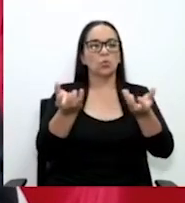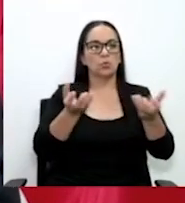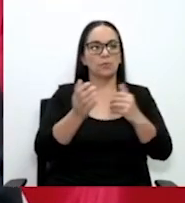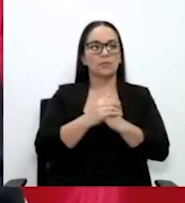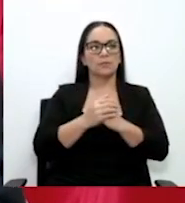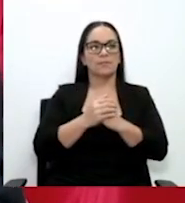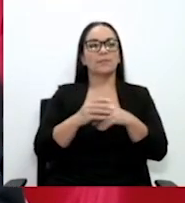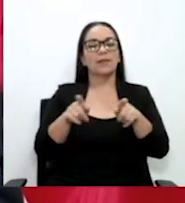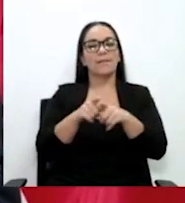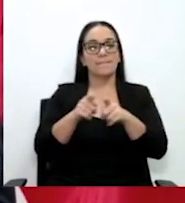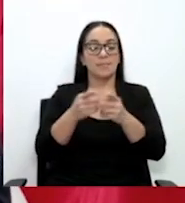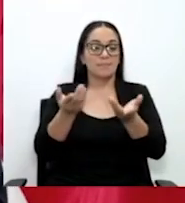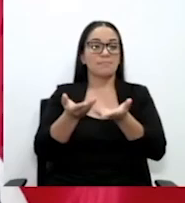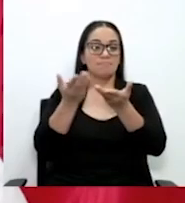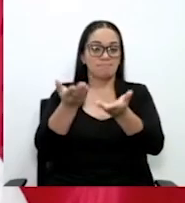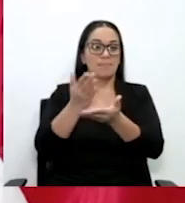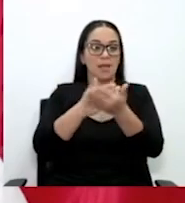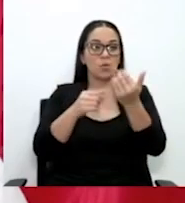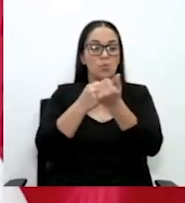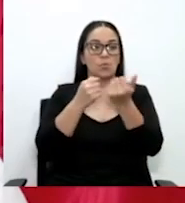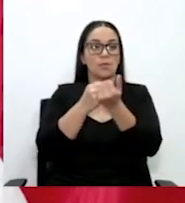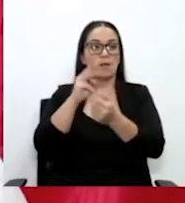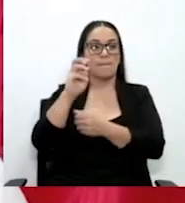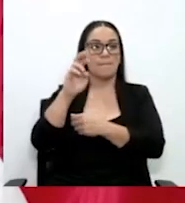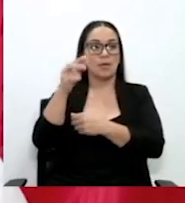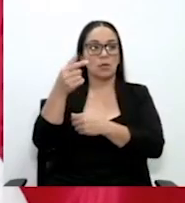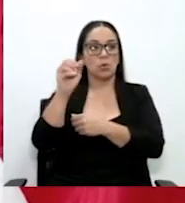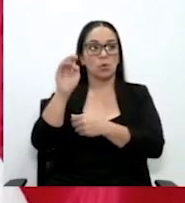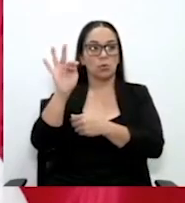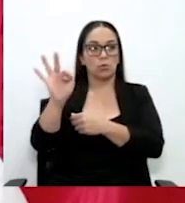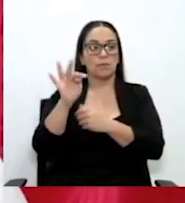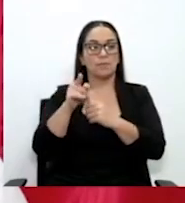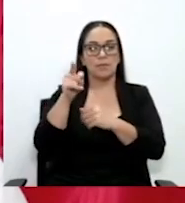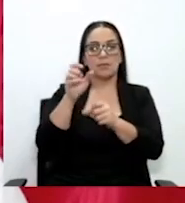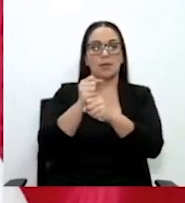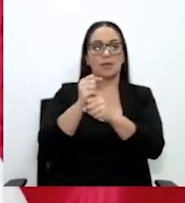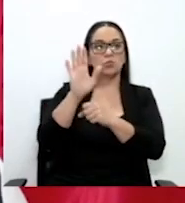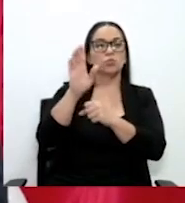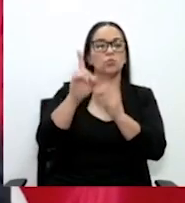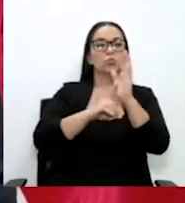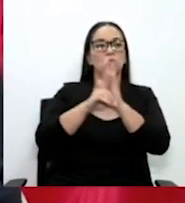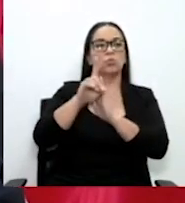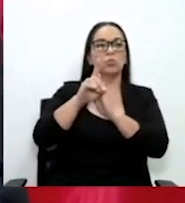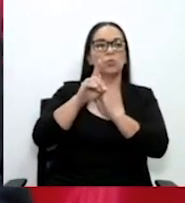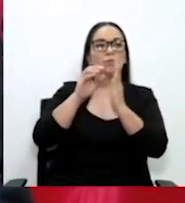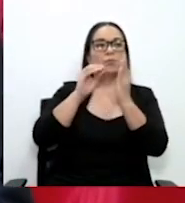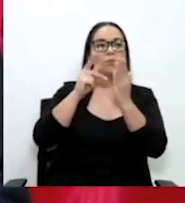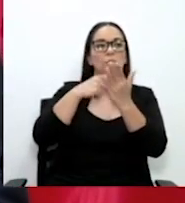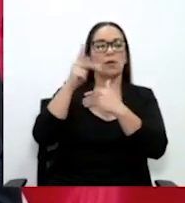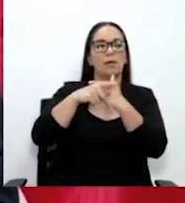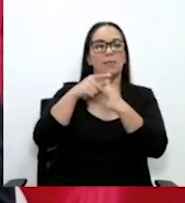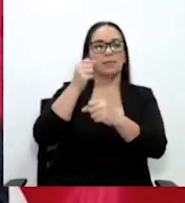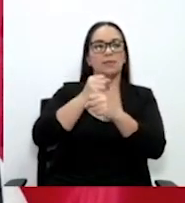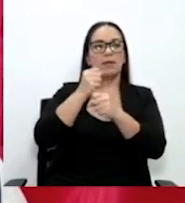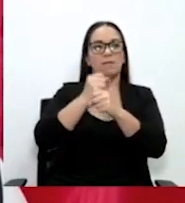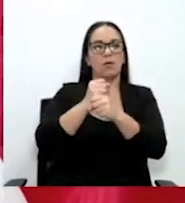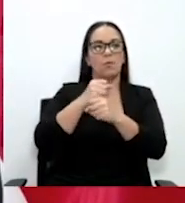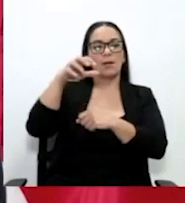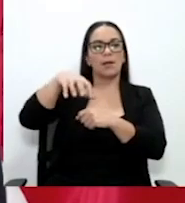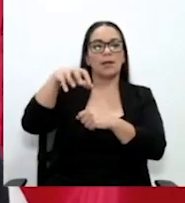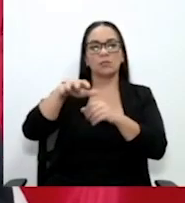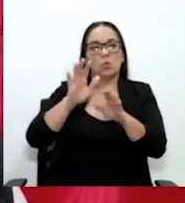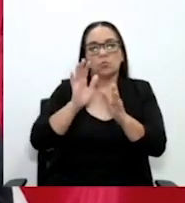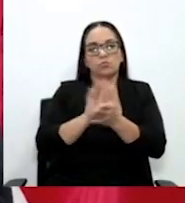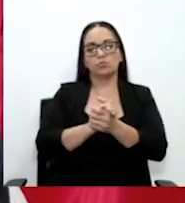pongan a la orden de doña Margot también y que desarrollemos un programa de trabajo conjunto para el cantón. Es lo menos que